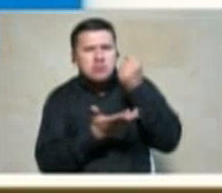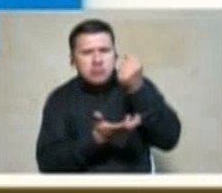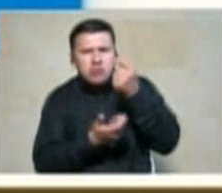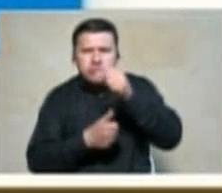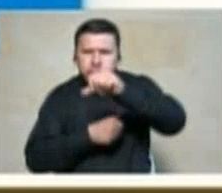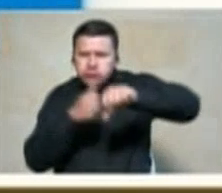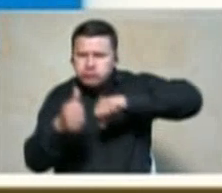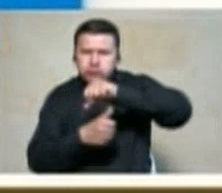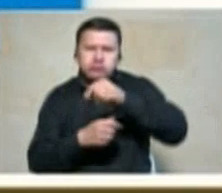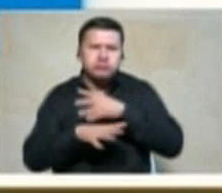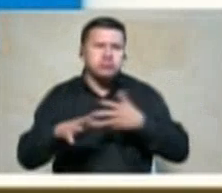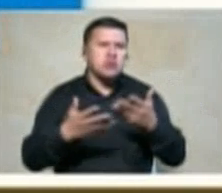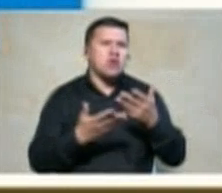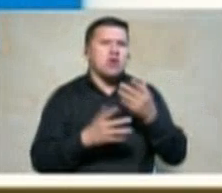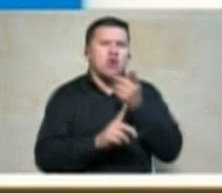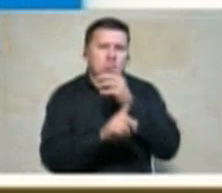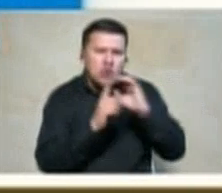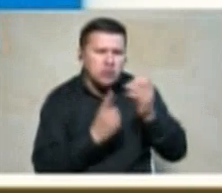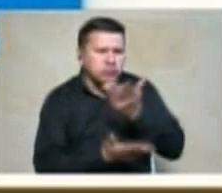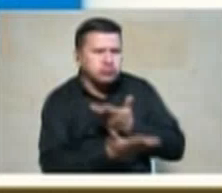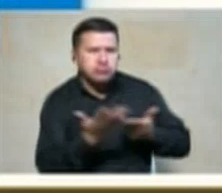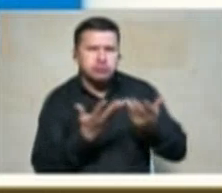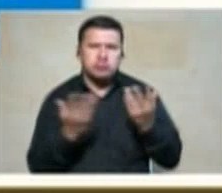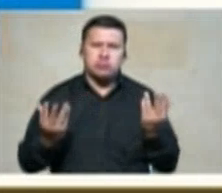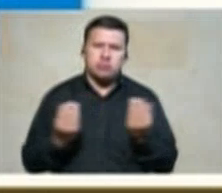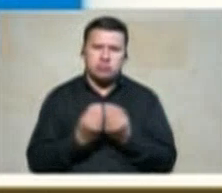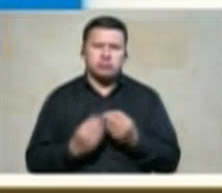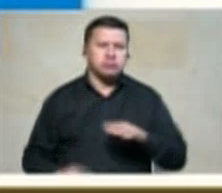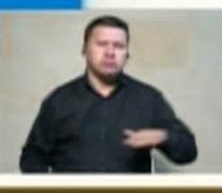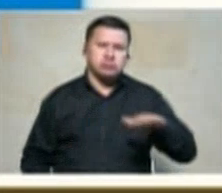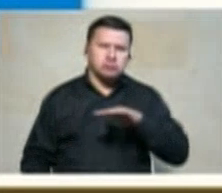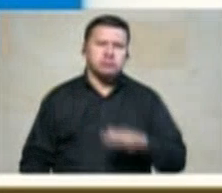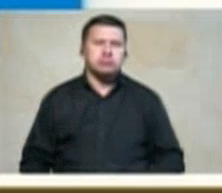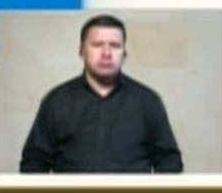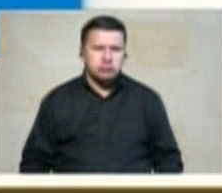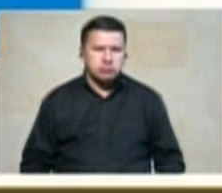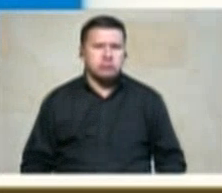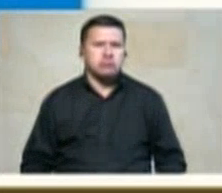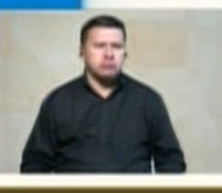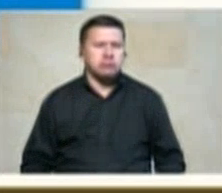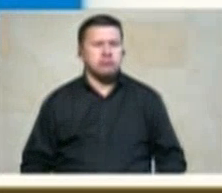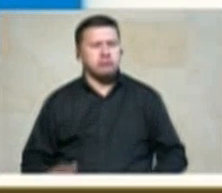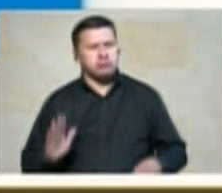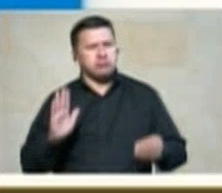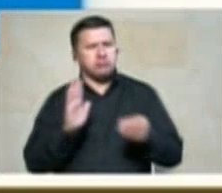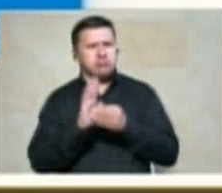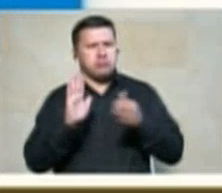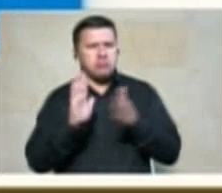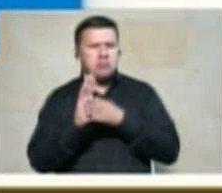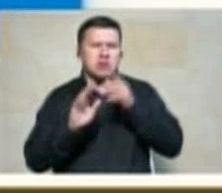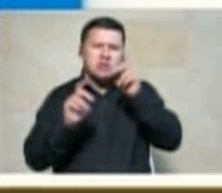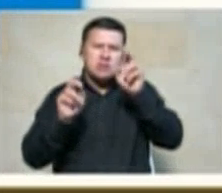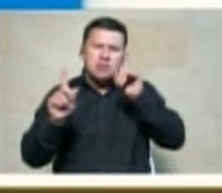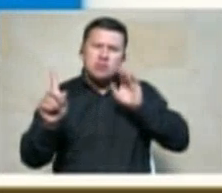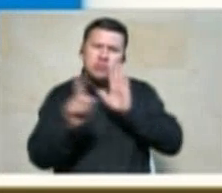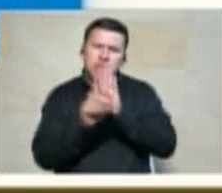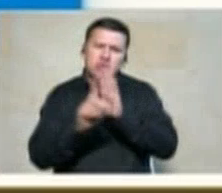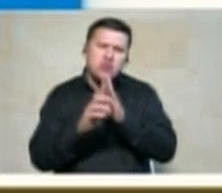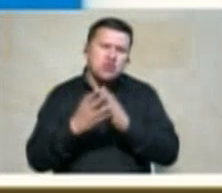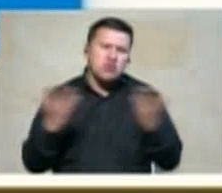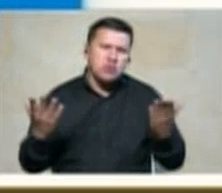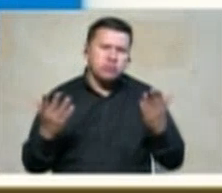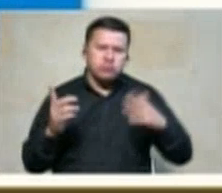económicas, dinámicas culturales. Y todo eso se enmarca en el tema del desplazamiento, cómo